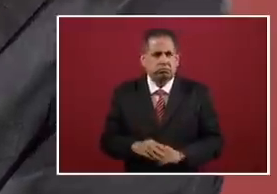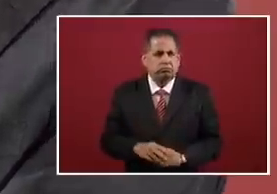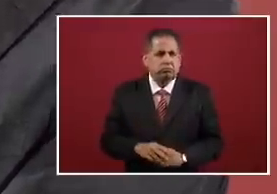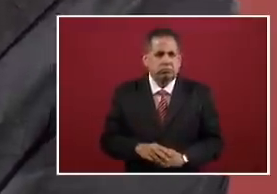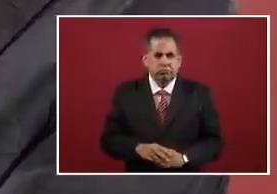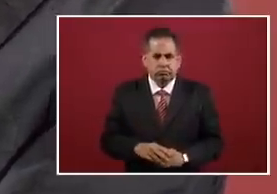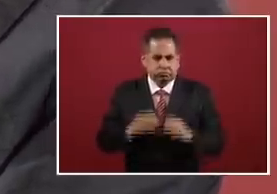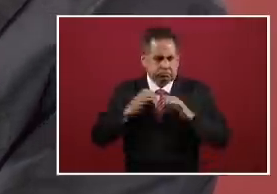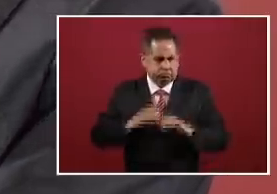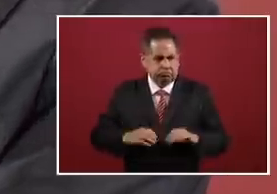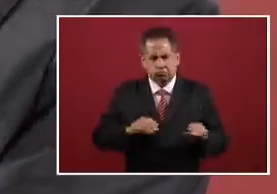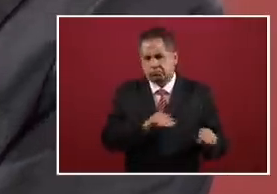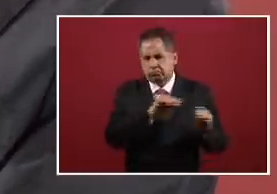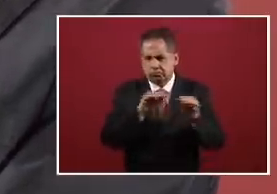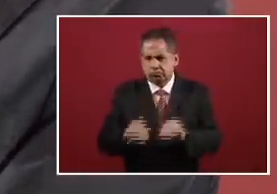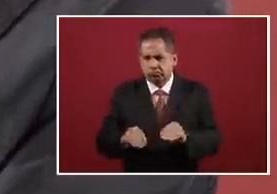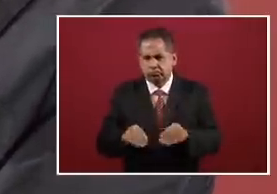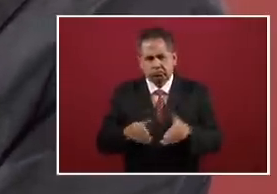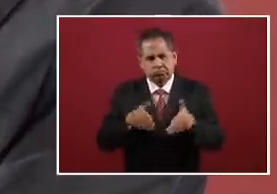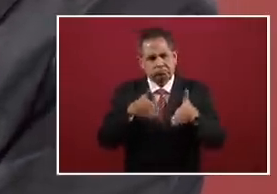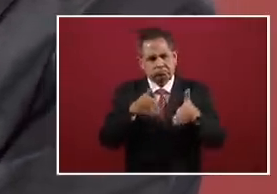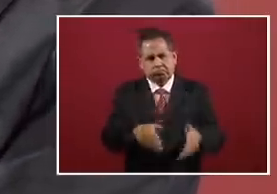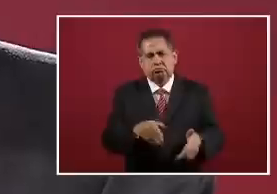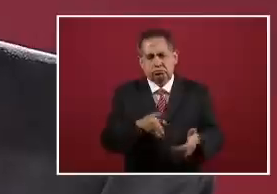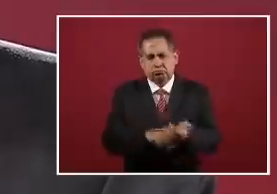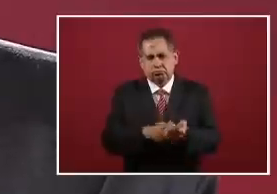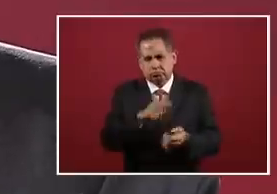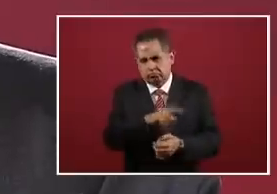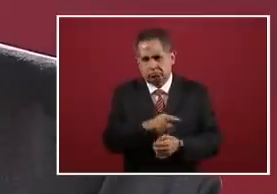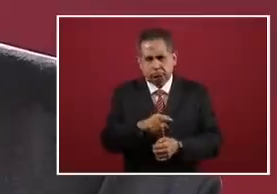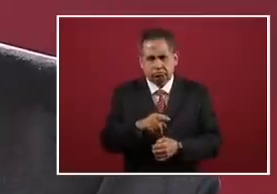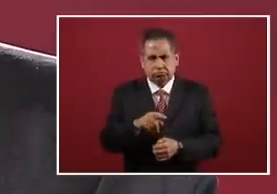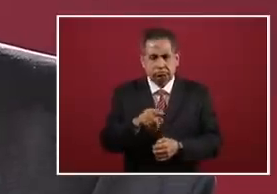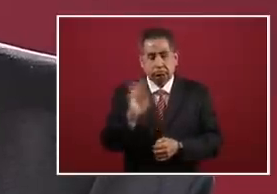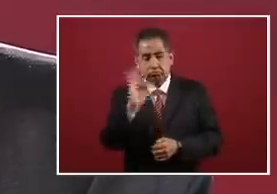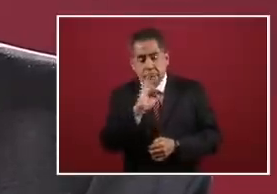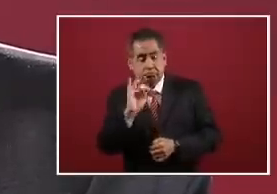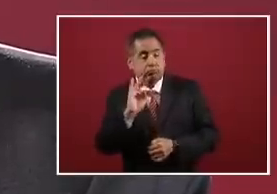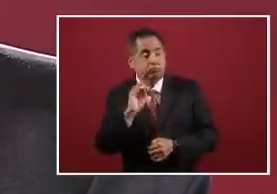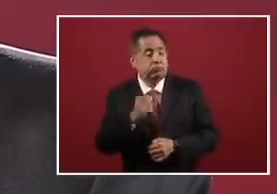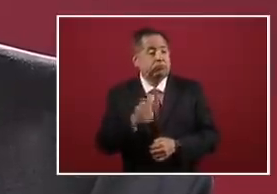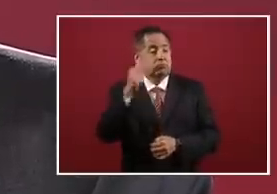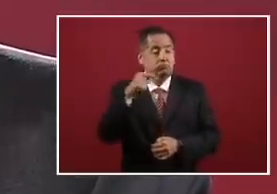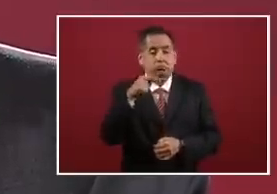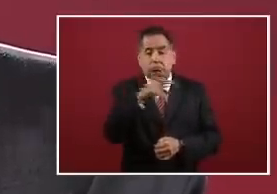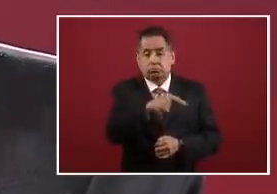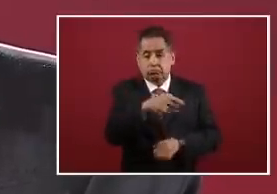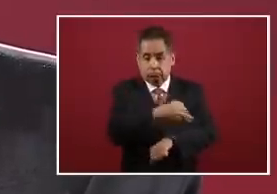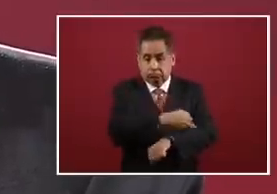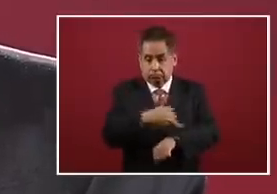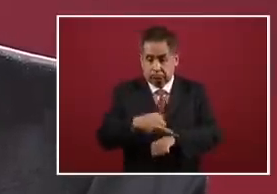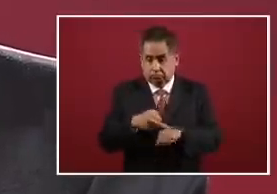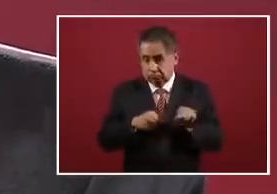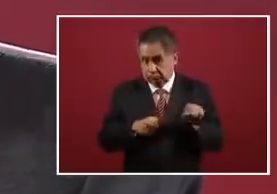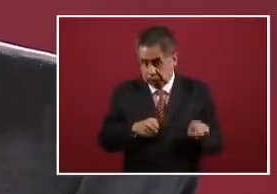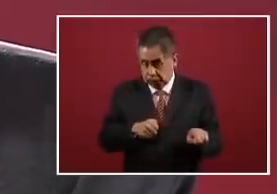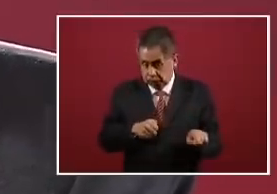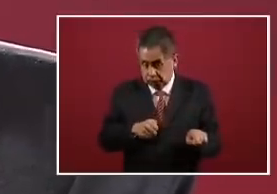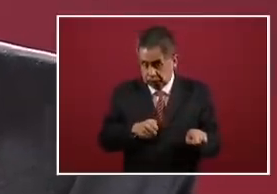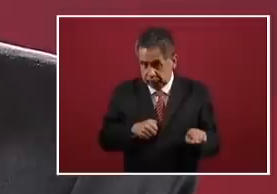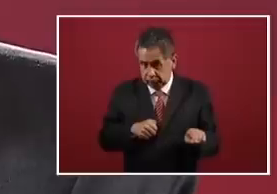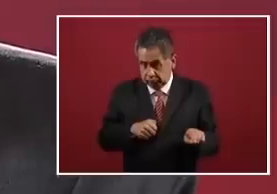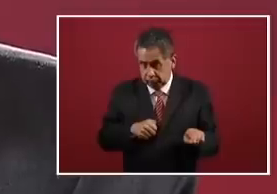el cuerpo, los restos, si los familiares lo